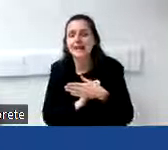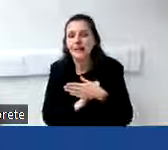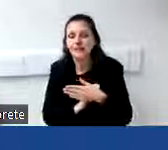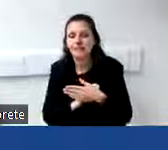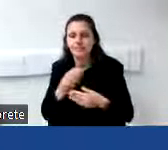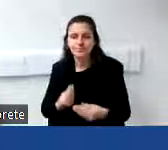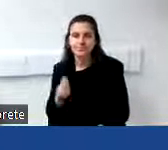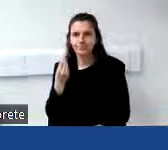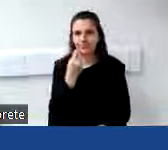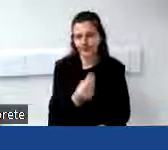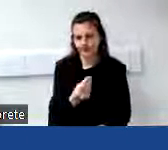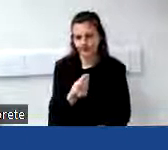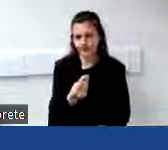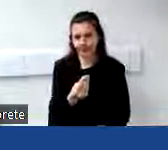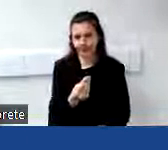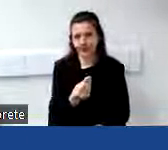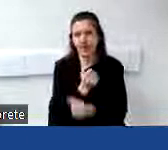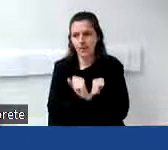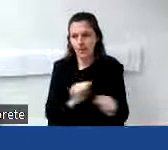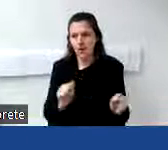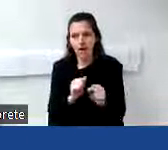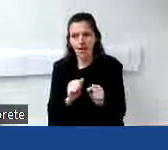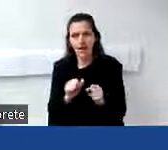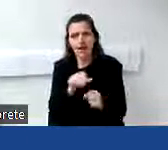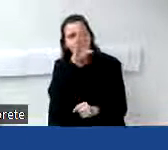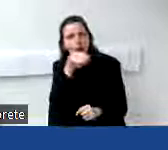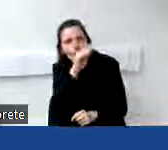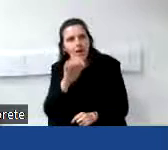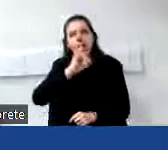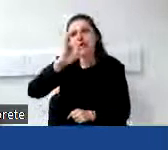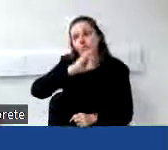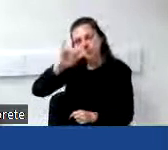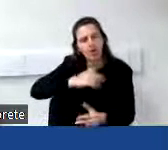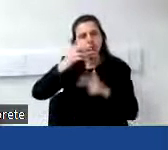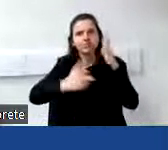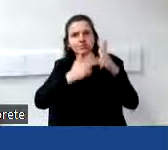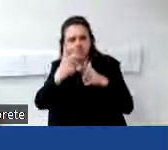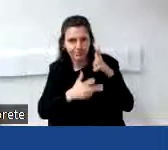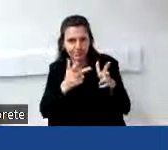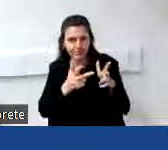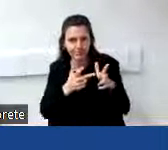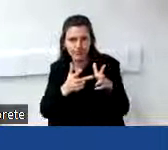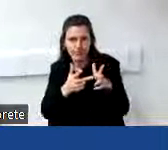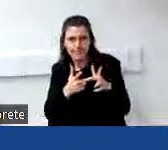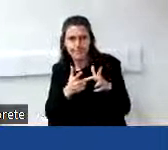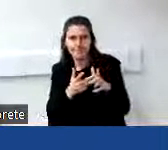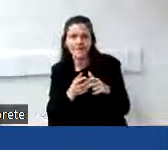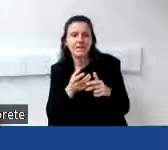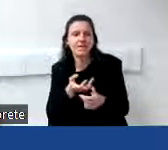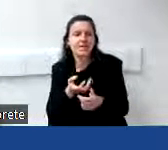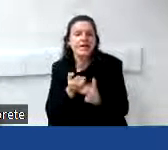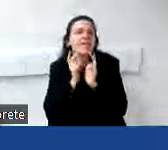este proceso, ¿tá?, de que sean, bueno, las propias personas con discapacidad, la sociedad civil, quienes manifiesten cuáles son las